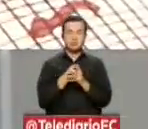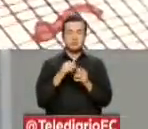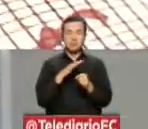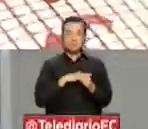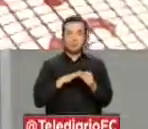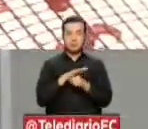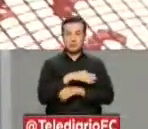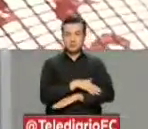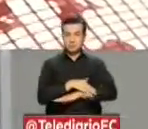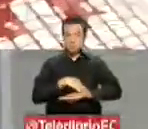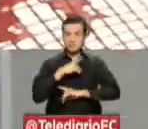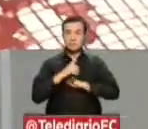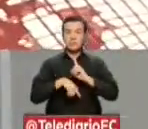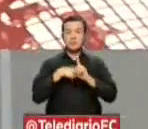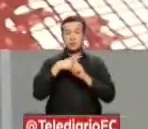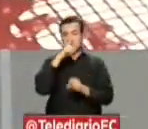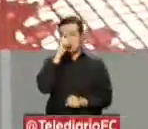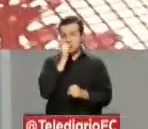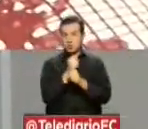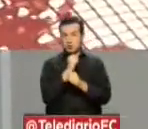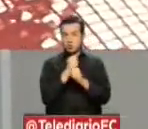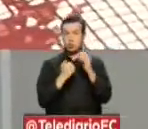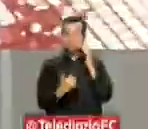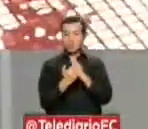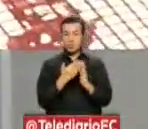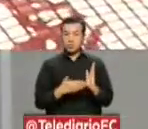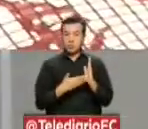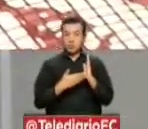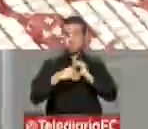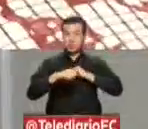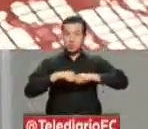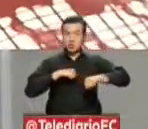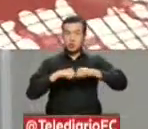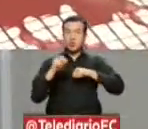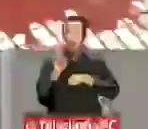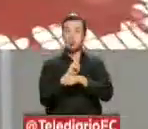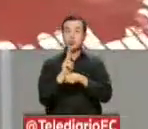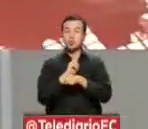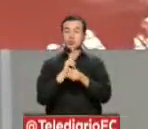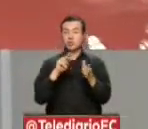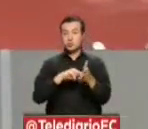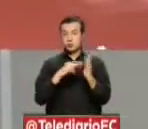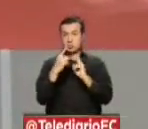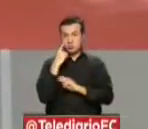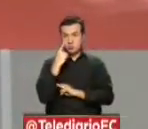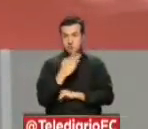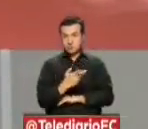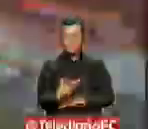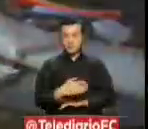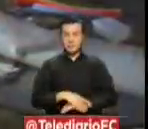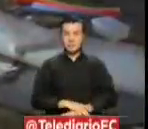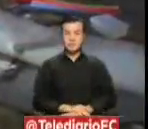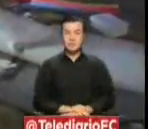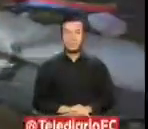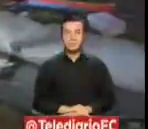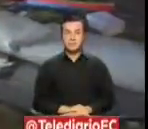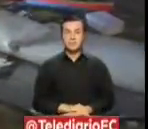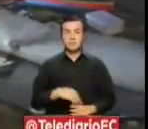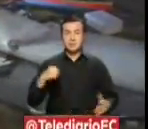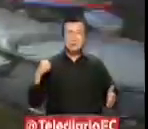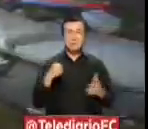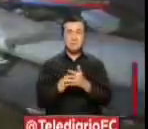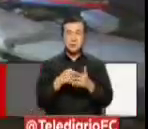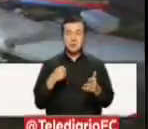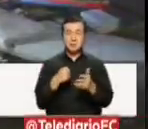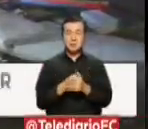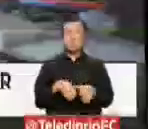carreteras. Además, se trabaja en un nuevo modelo de gestión basado en el uso de la tecnología. Revisemos. Los accidentes de